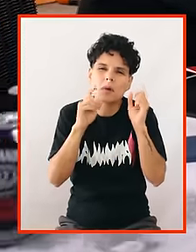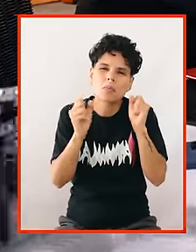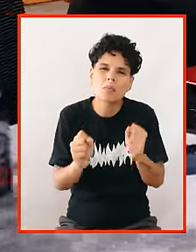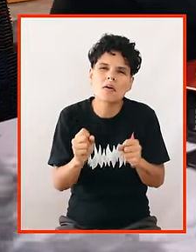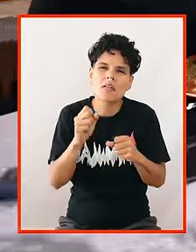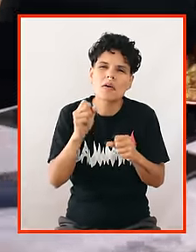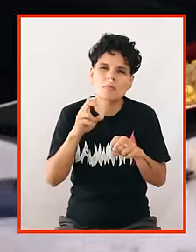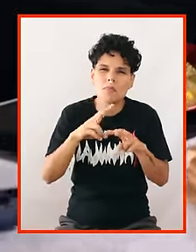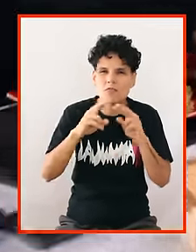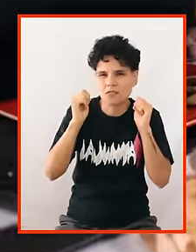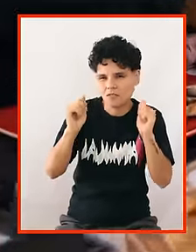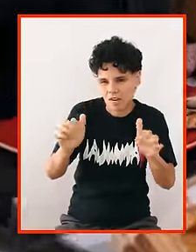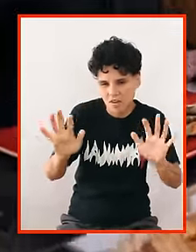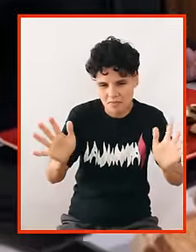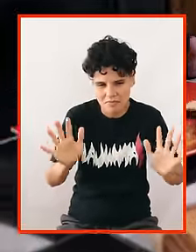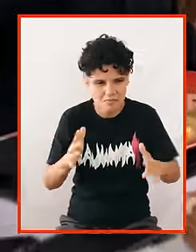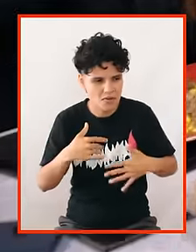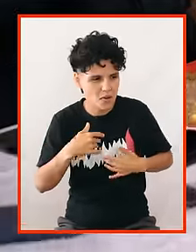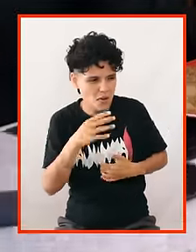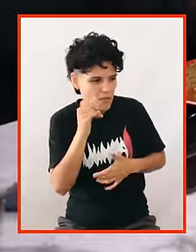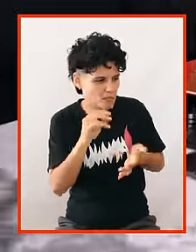Estamos de igual peso. Nada que no podamos